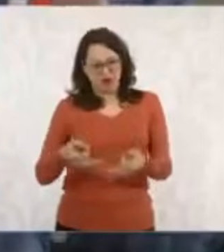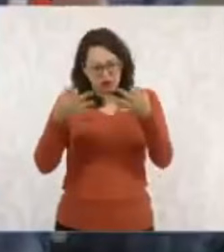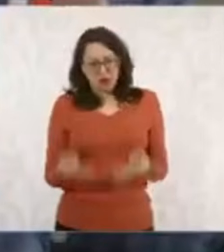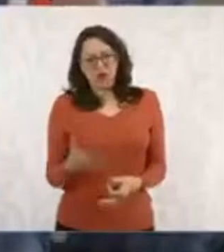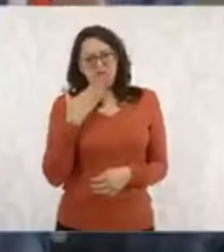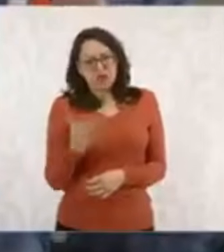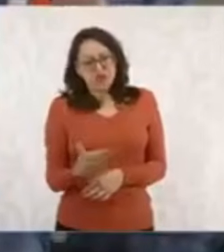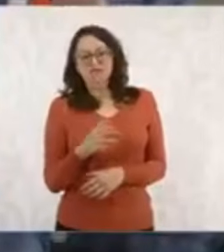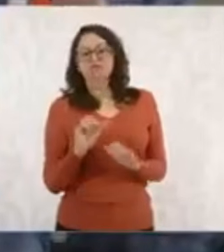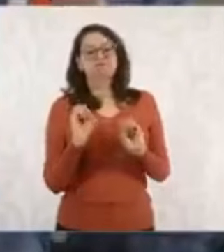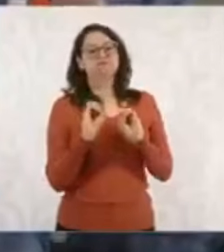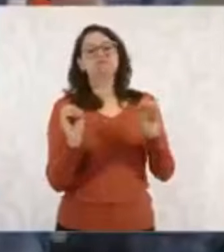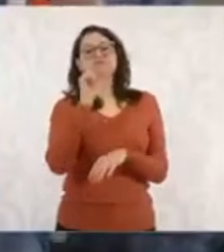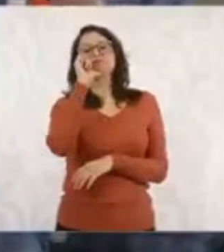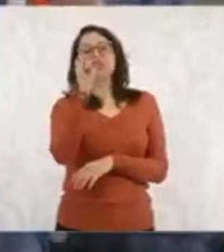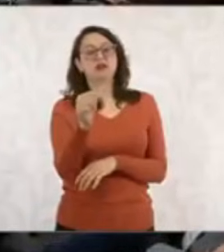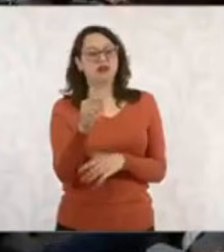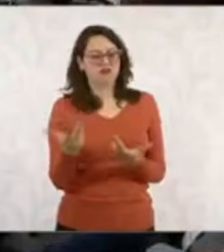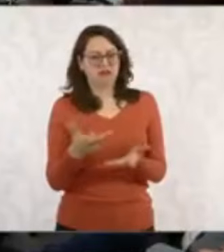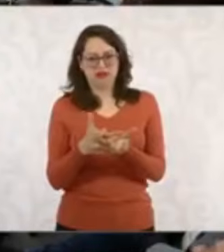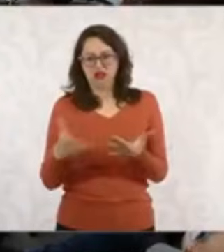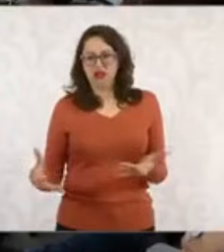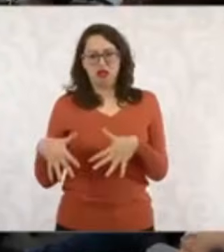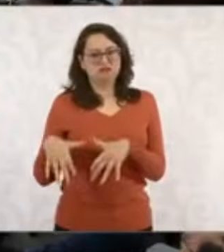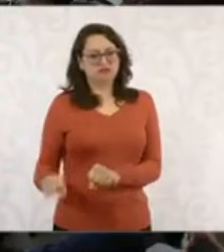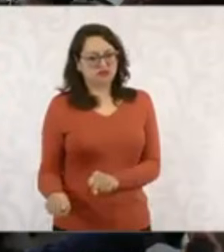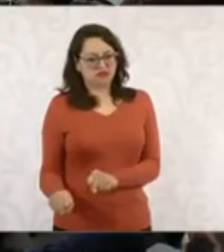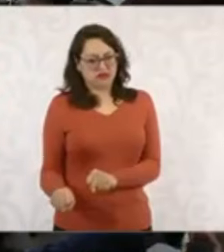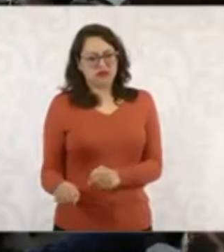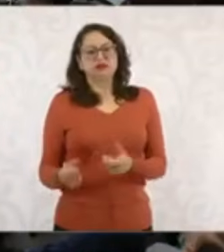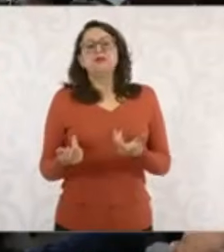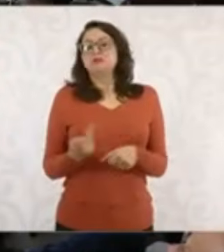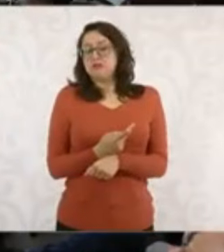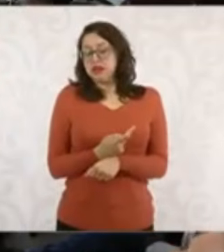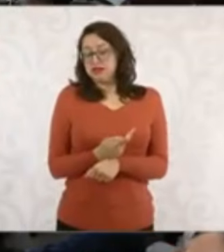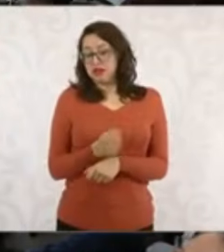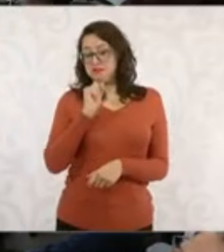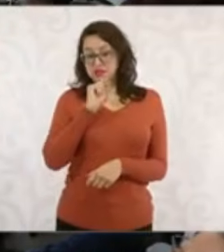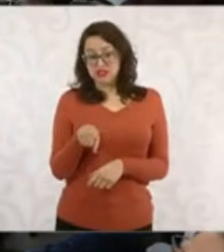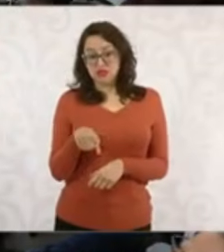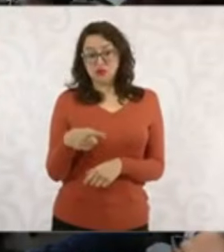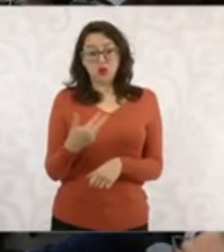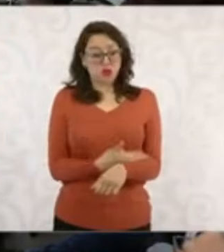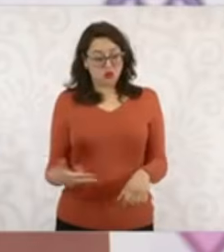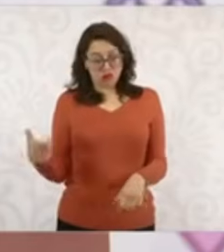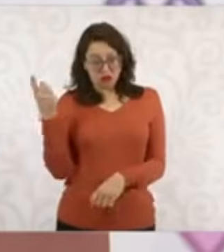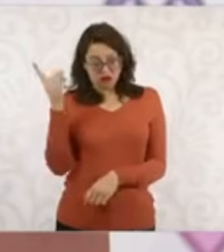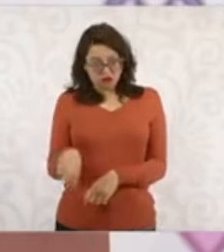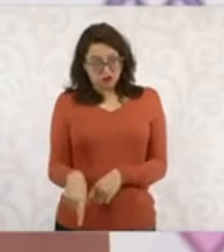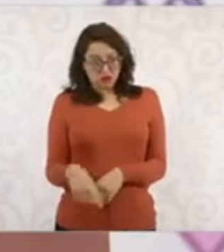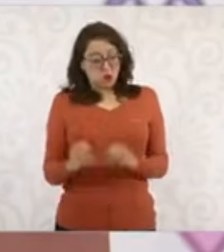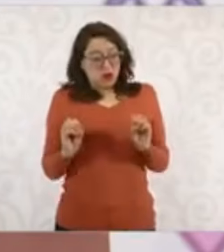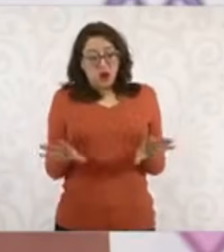válidos sobre tierras comunales. ¿La instrucción ha variado o se mantiene la instrucción suya? Sí, y